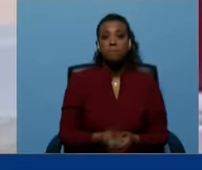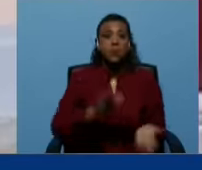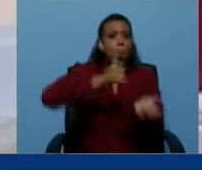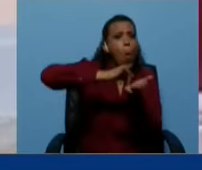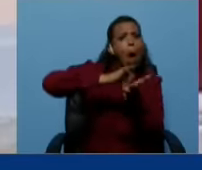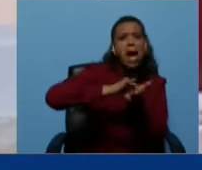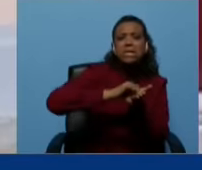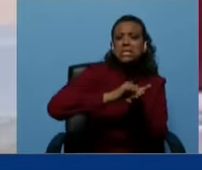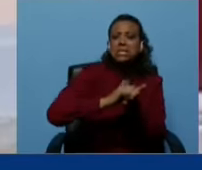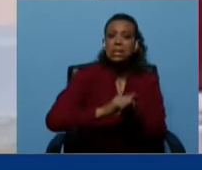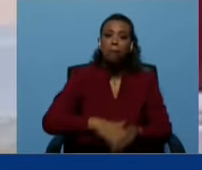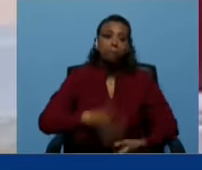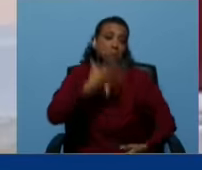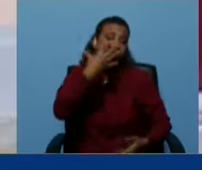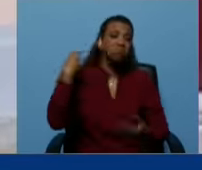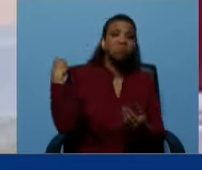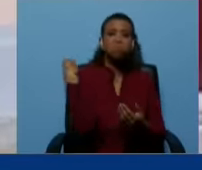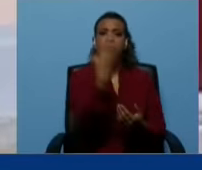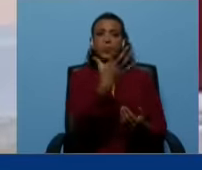¡WhatsApp, go